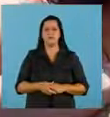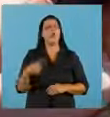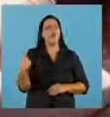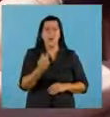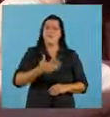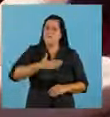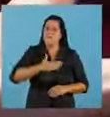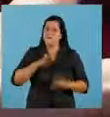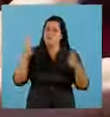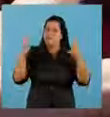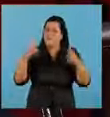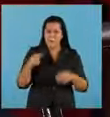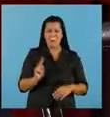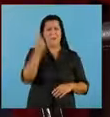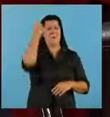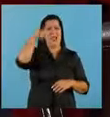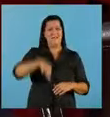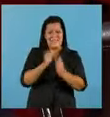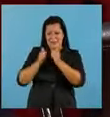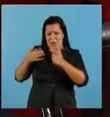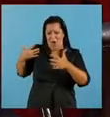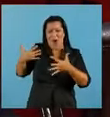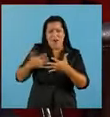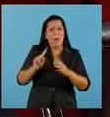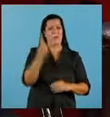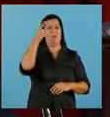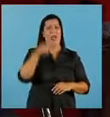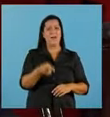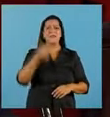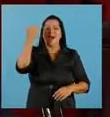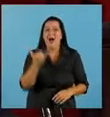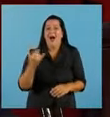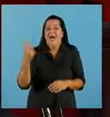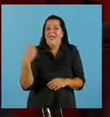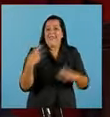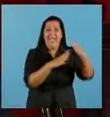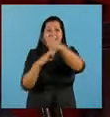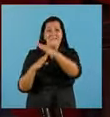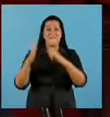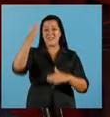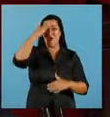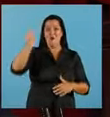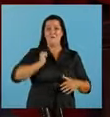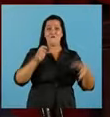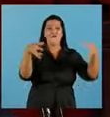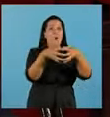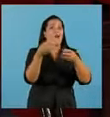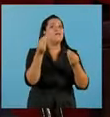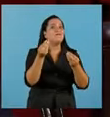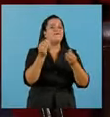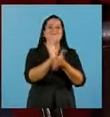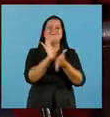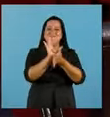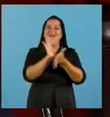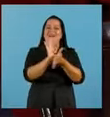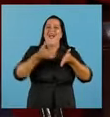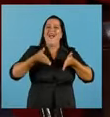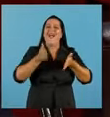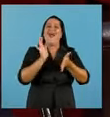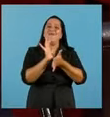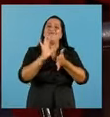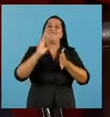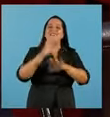celebramos que por primera vez en nuestra historia reciente tenemos jefes de las Fuerzas Armadas que pertenecen a la generación que ha egresado